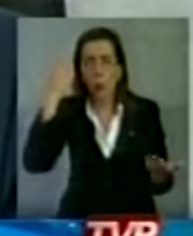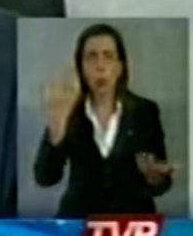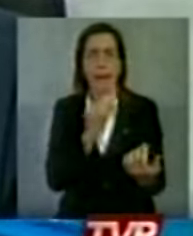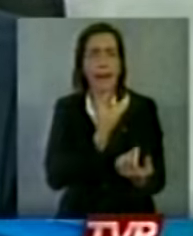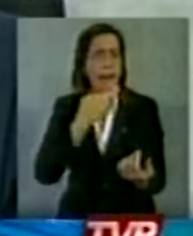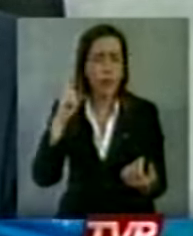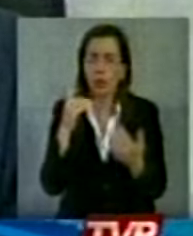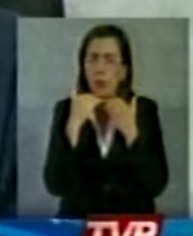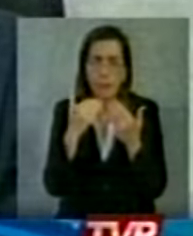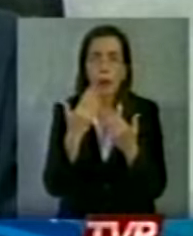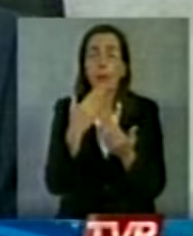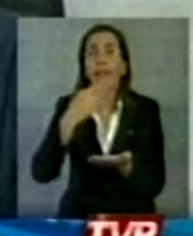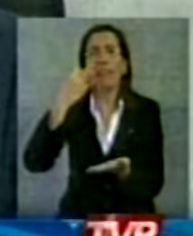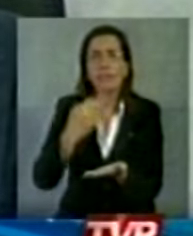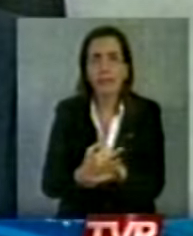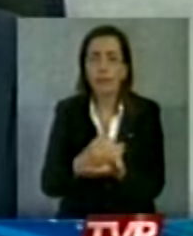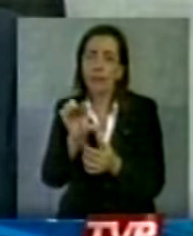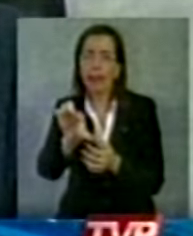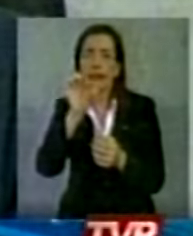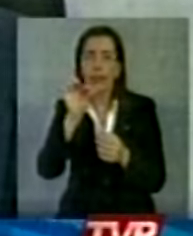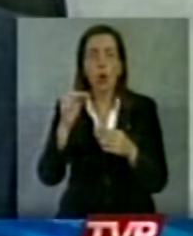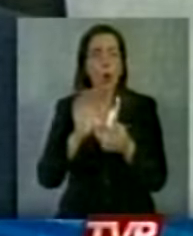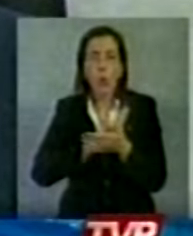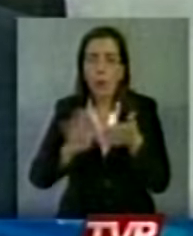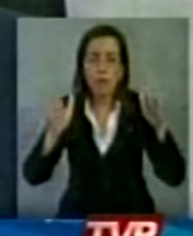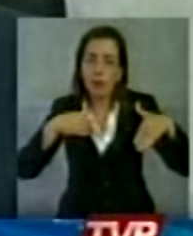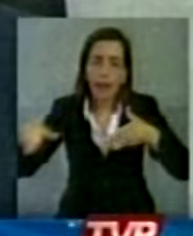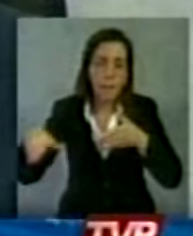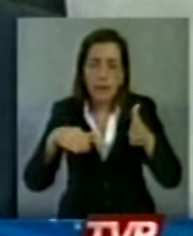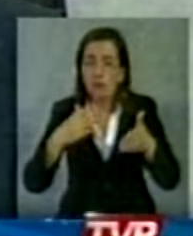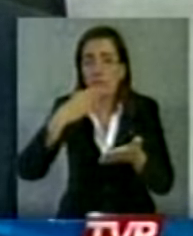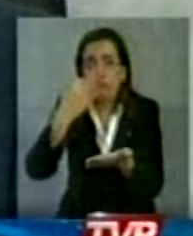de elegir y construir su propio camino.